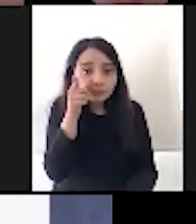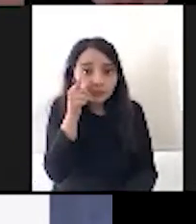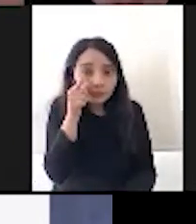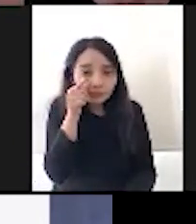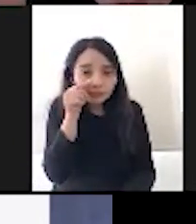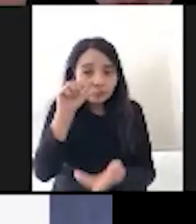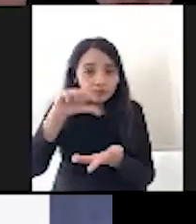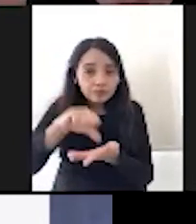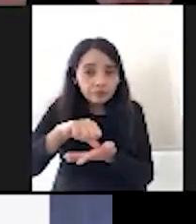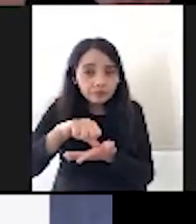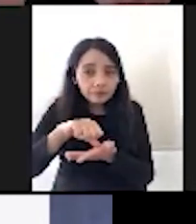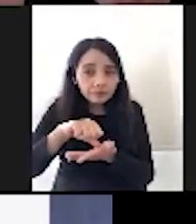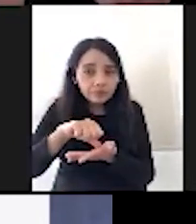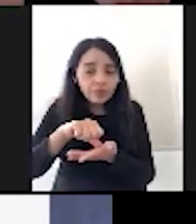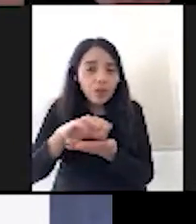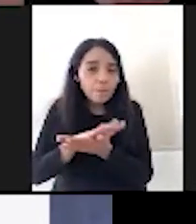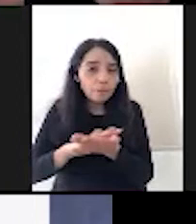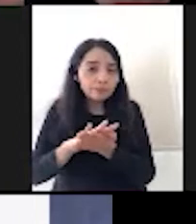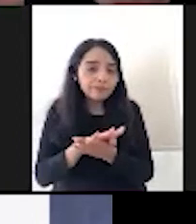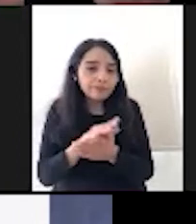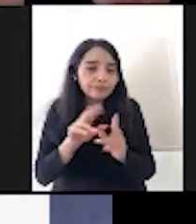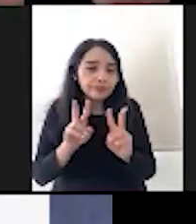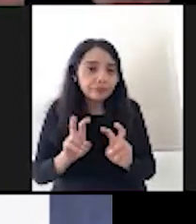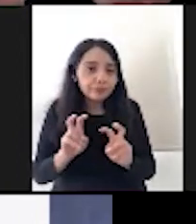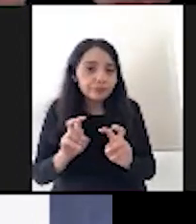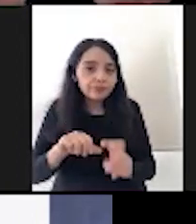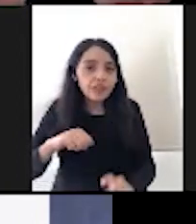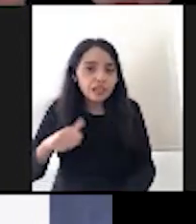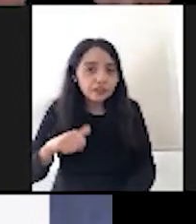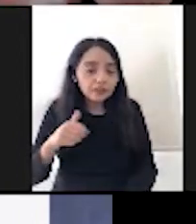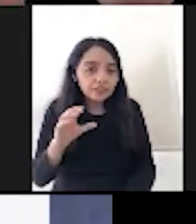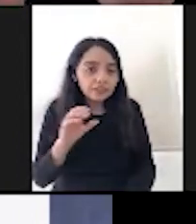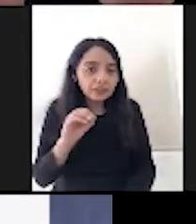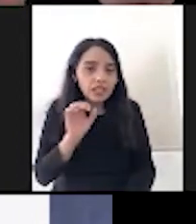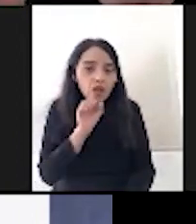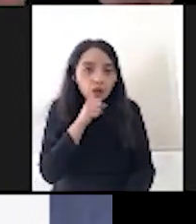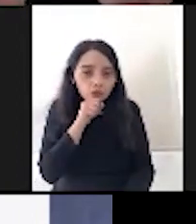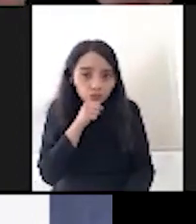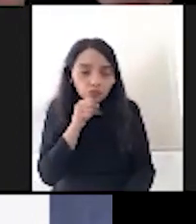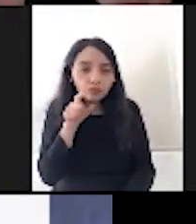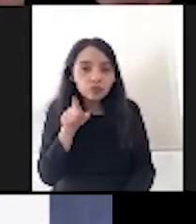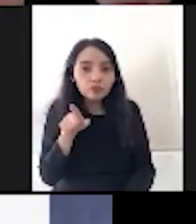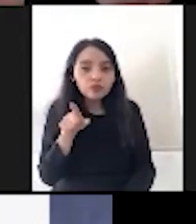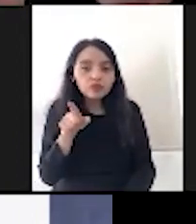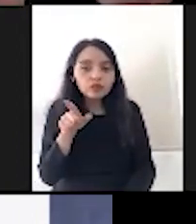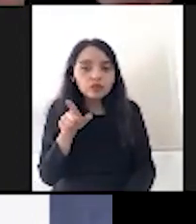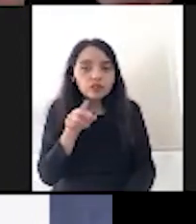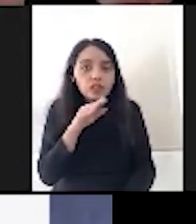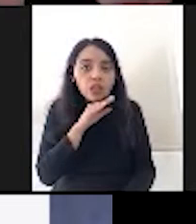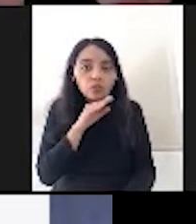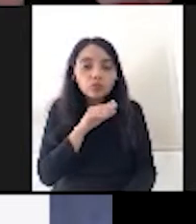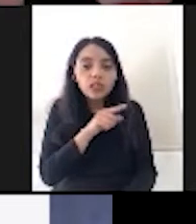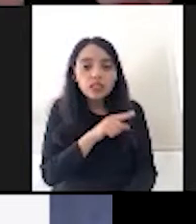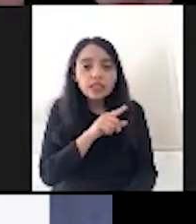macular asociada a la edad o la degeneración macular juvenil, se usa mucho esta rejilla que se ve acá, que es la